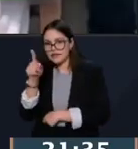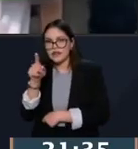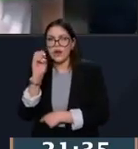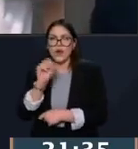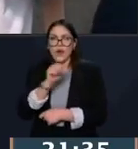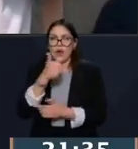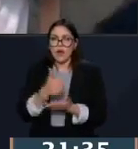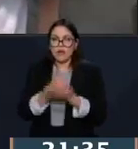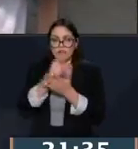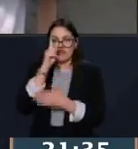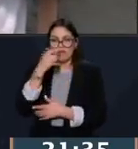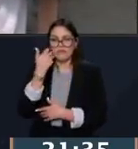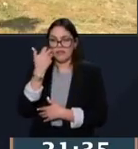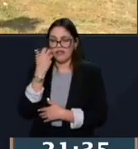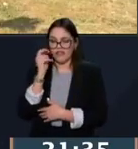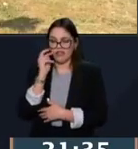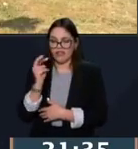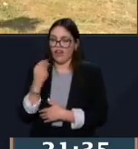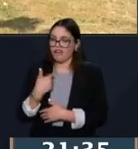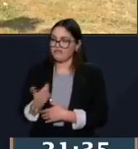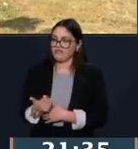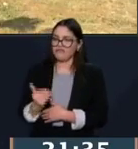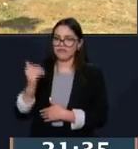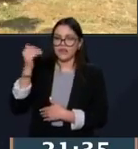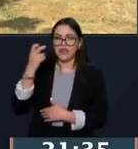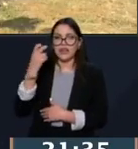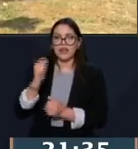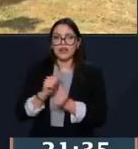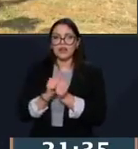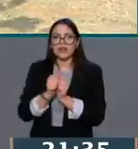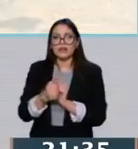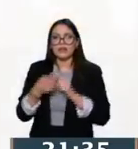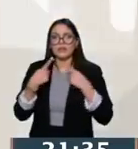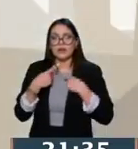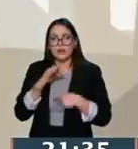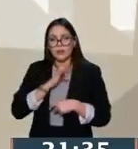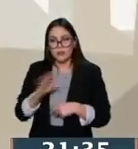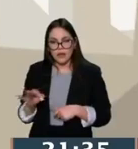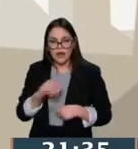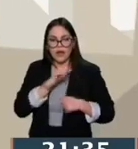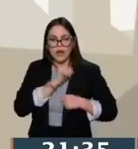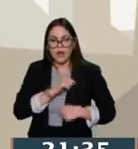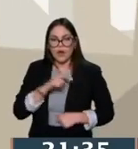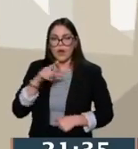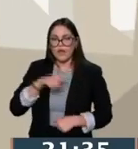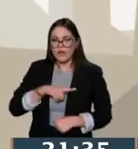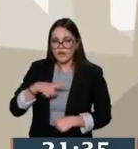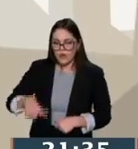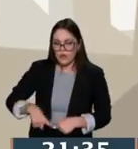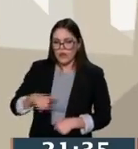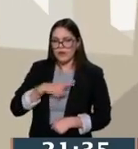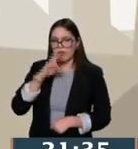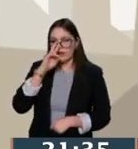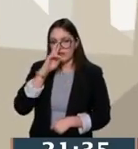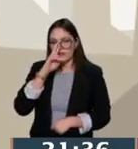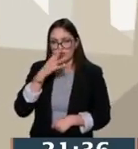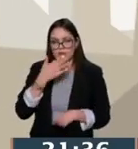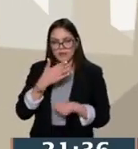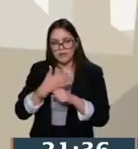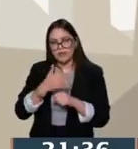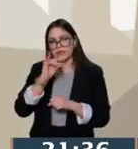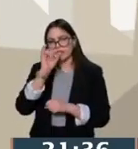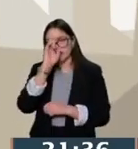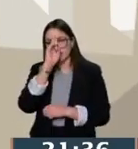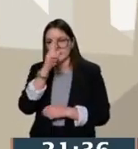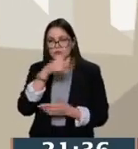ayuda. Y esto es una cosa que implica que más allá de que la autoridad tiene que respetar los derechos humanos de las personas, aun